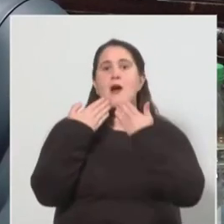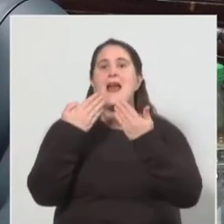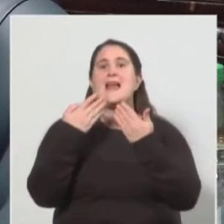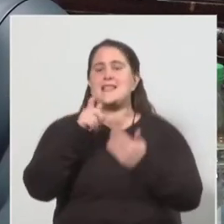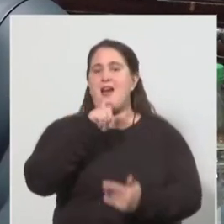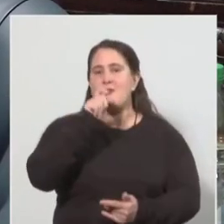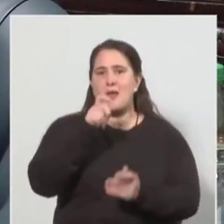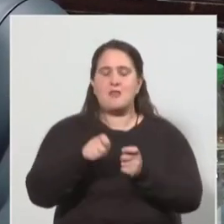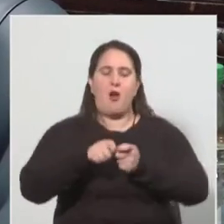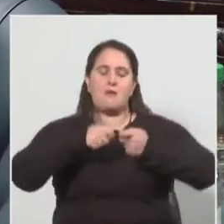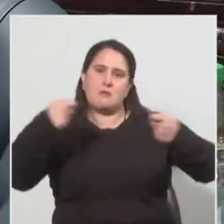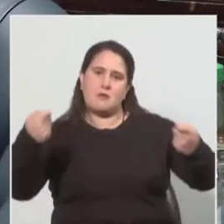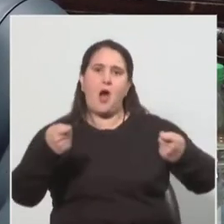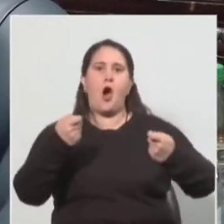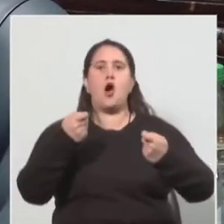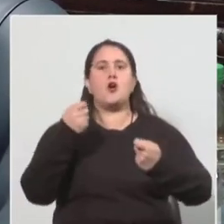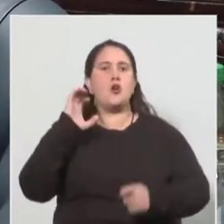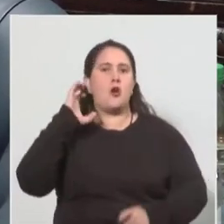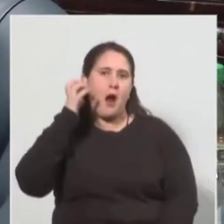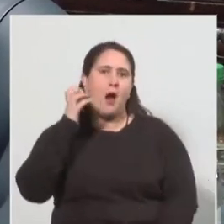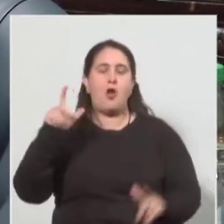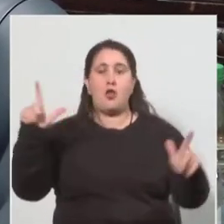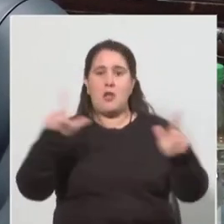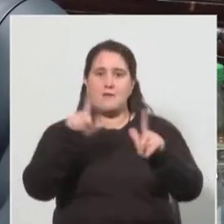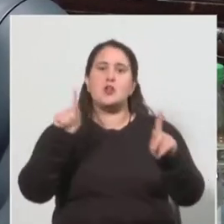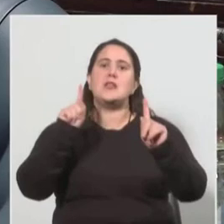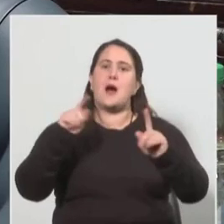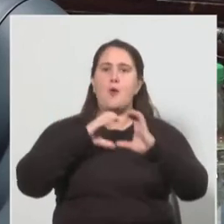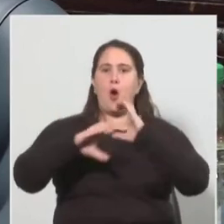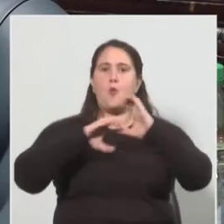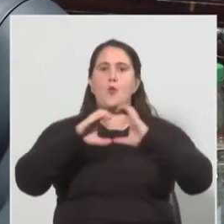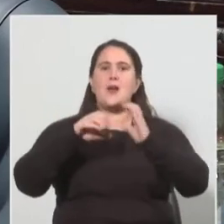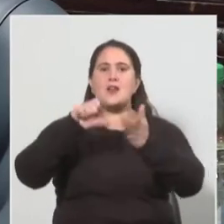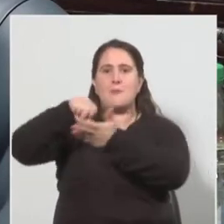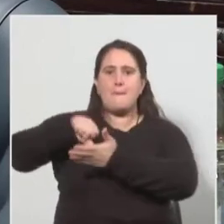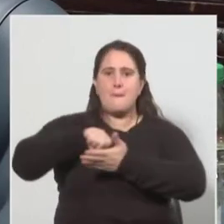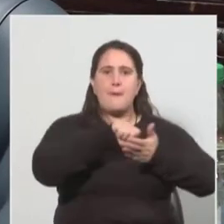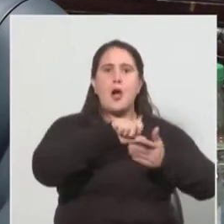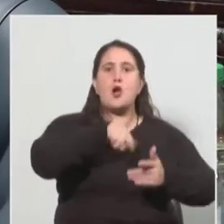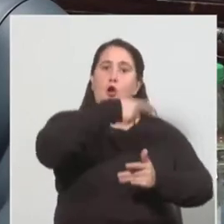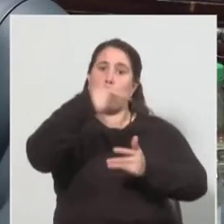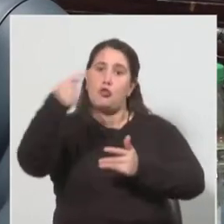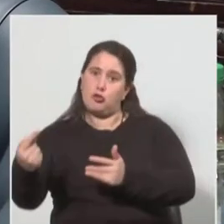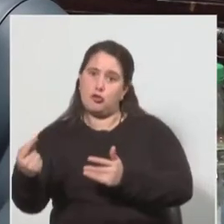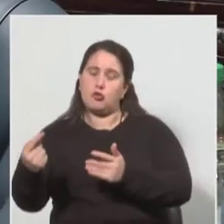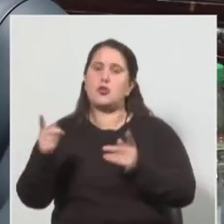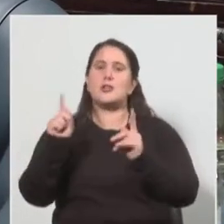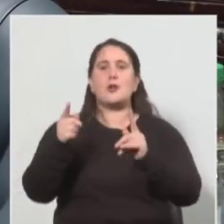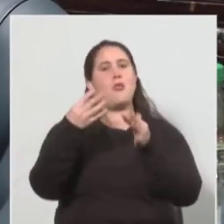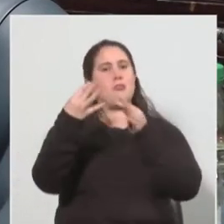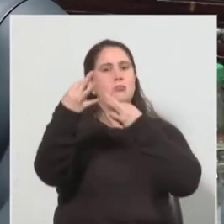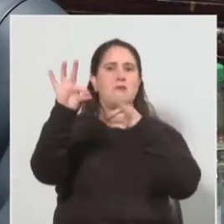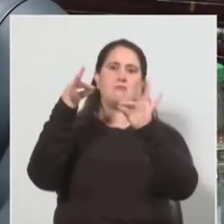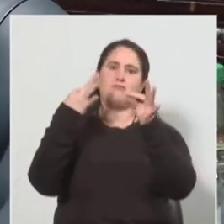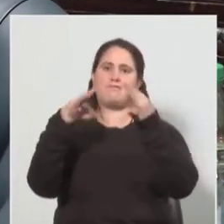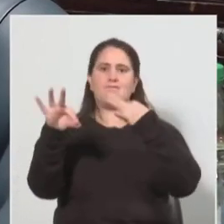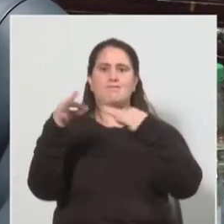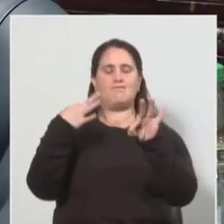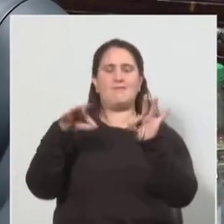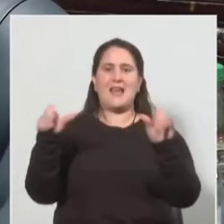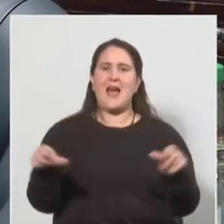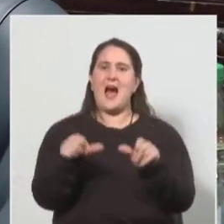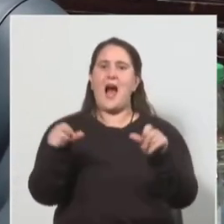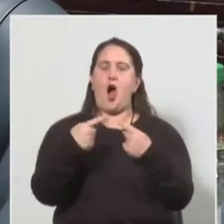prensa y las comunicaciones de organismos de países de la región diversos detalles del accionar y